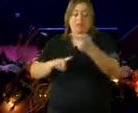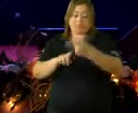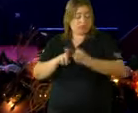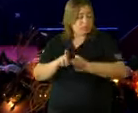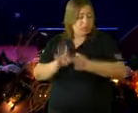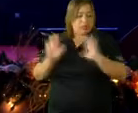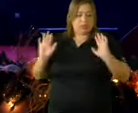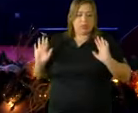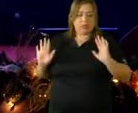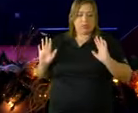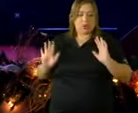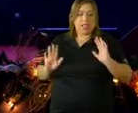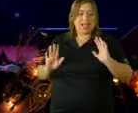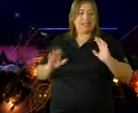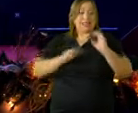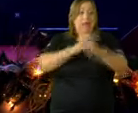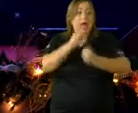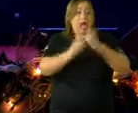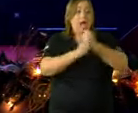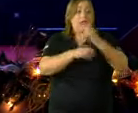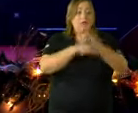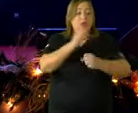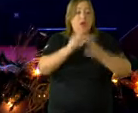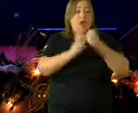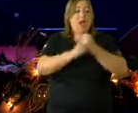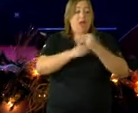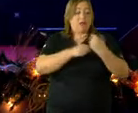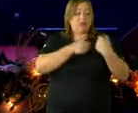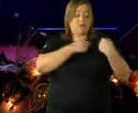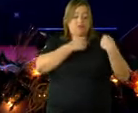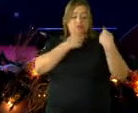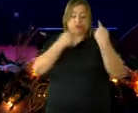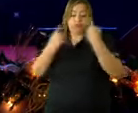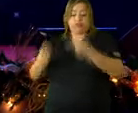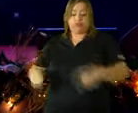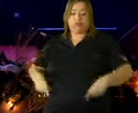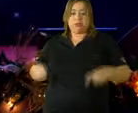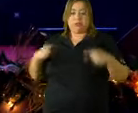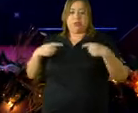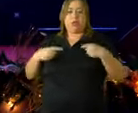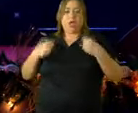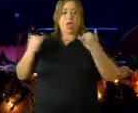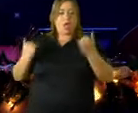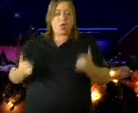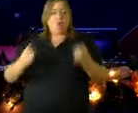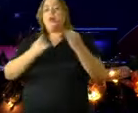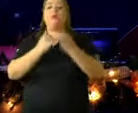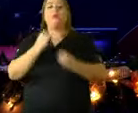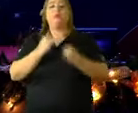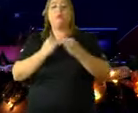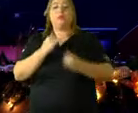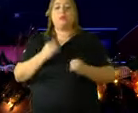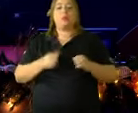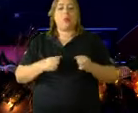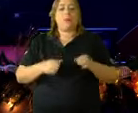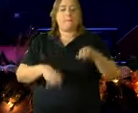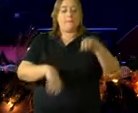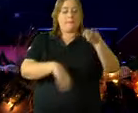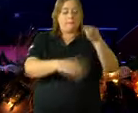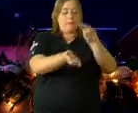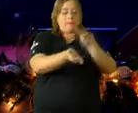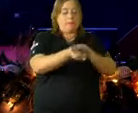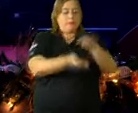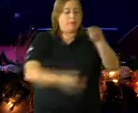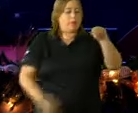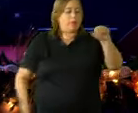es, es vivir toda la vida con Él. Y hoy finalizo con Mateo capítulo